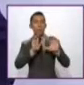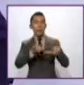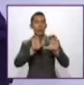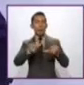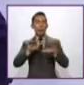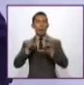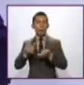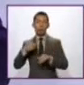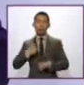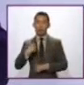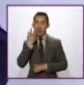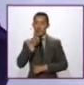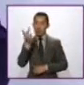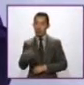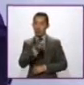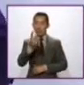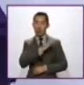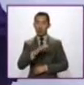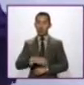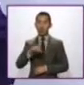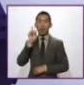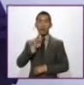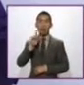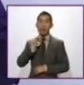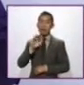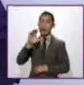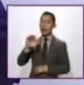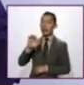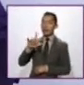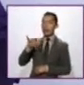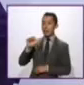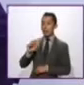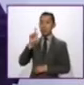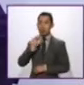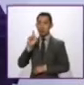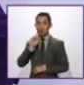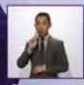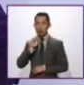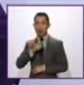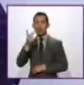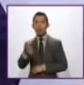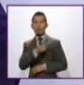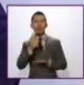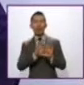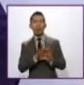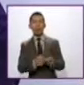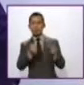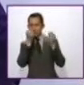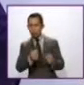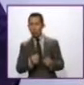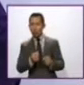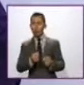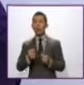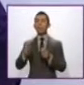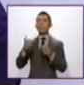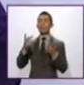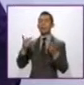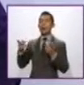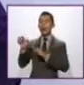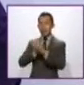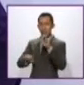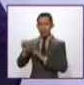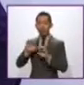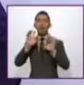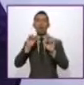quisiera preguntarle a la candidata Celia Maya, ¿cómo darle certeza jurídica a los empresarios o a